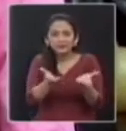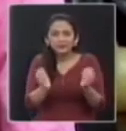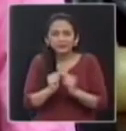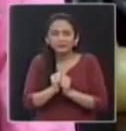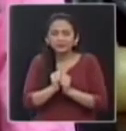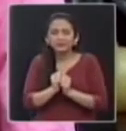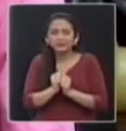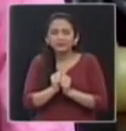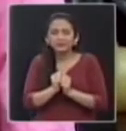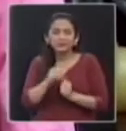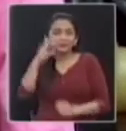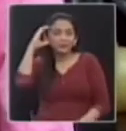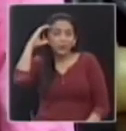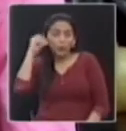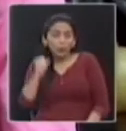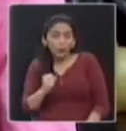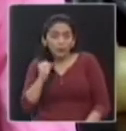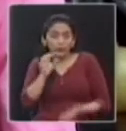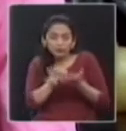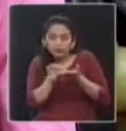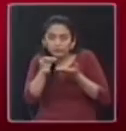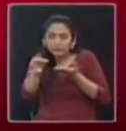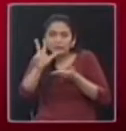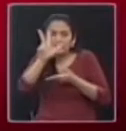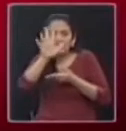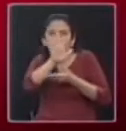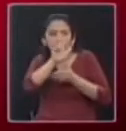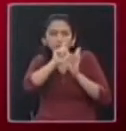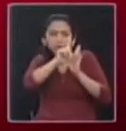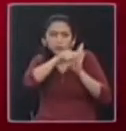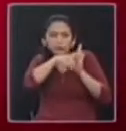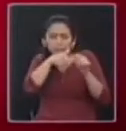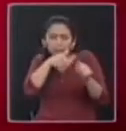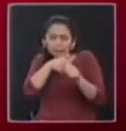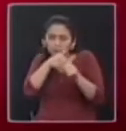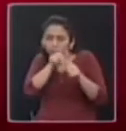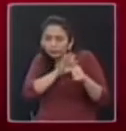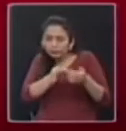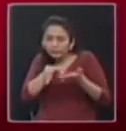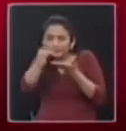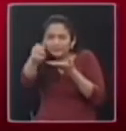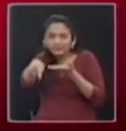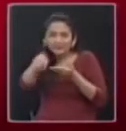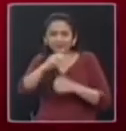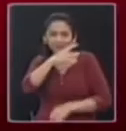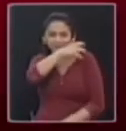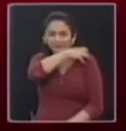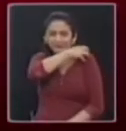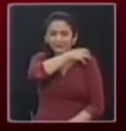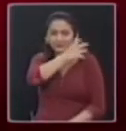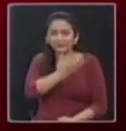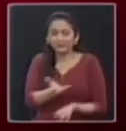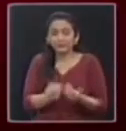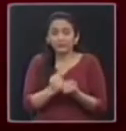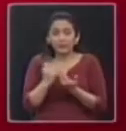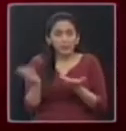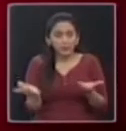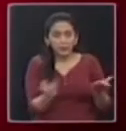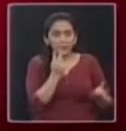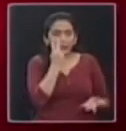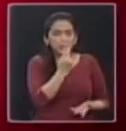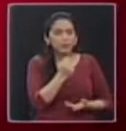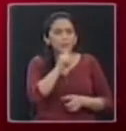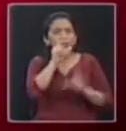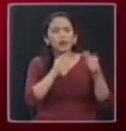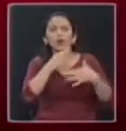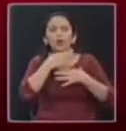minutos de la ciudad de Cuenca, en la provincia de Azuay. Con el objetivo de reactivar la economía en este cantón, incentivar la lectura